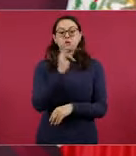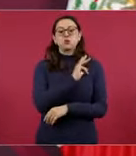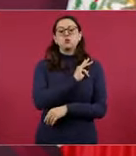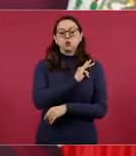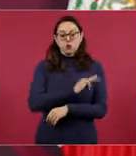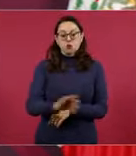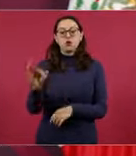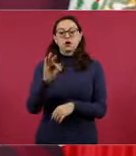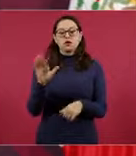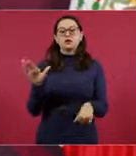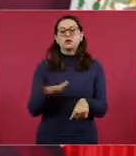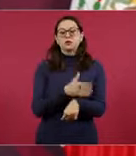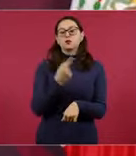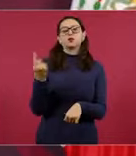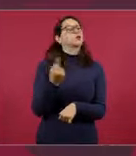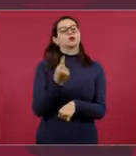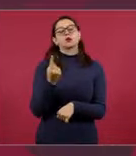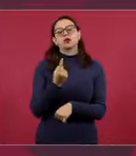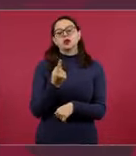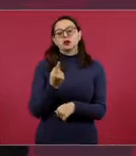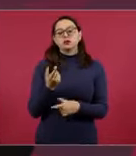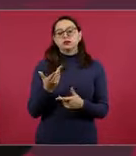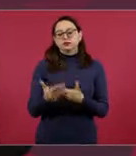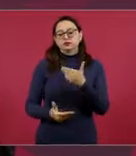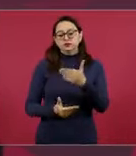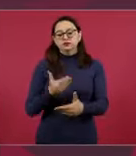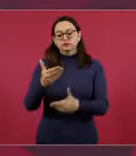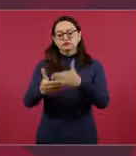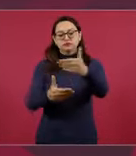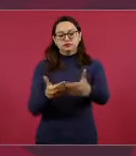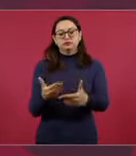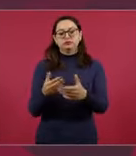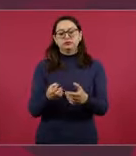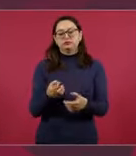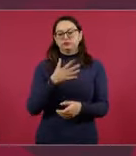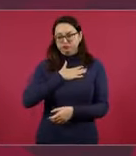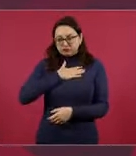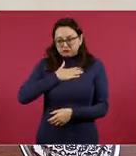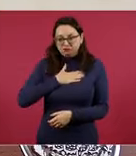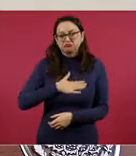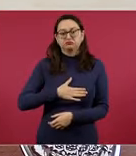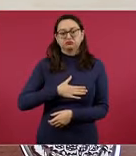el sendero del progreso con justicia,